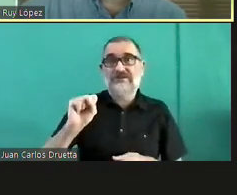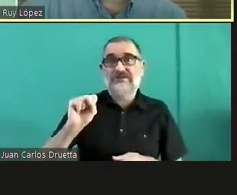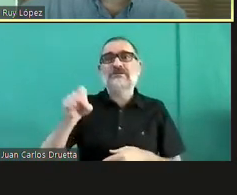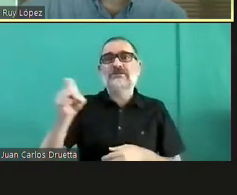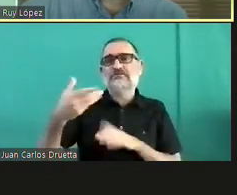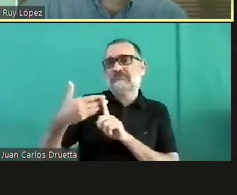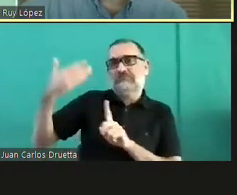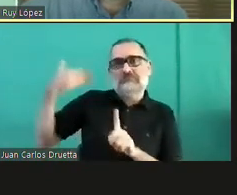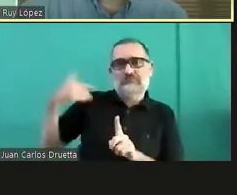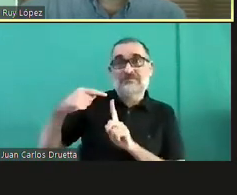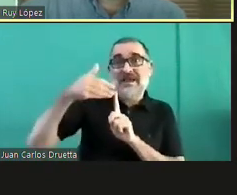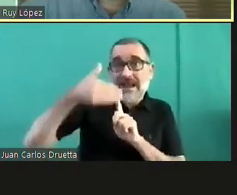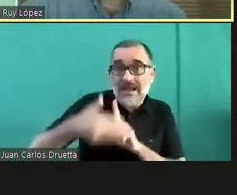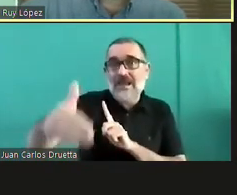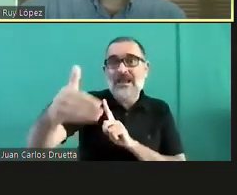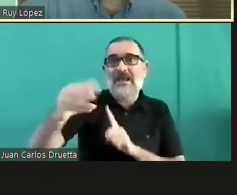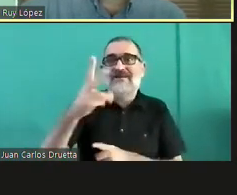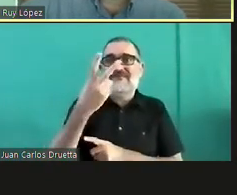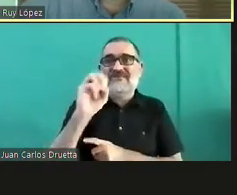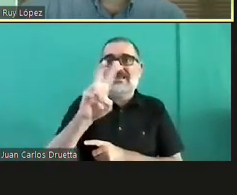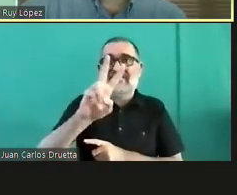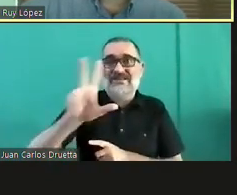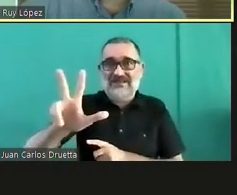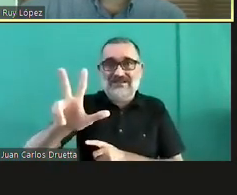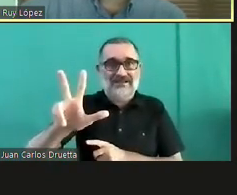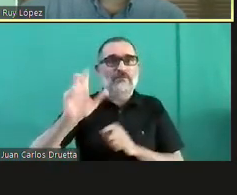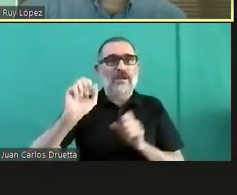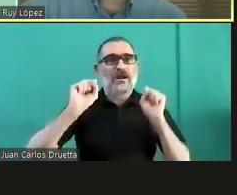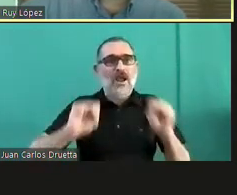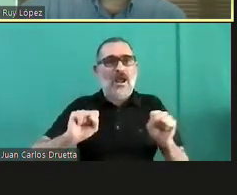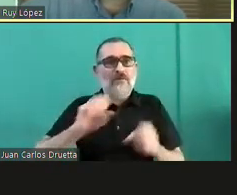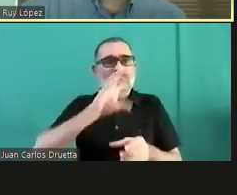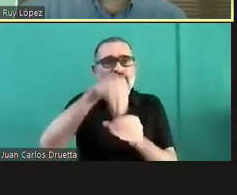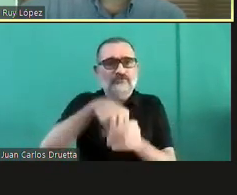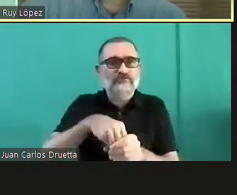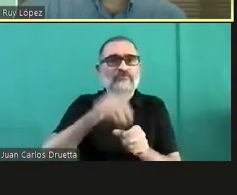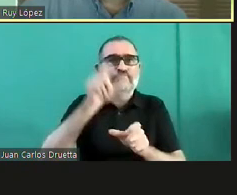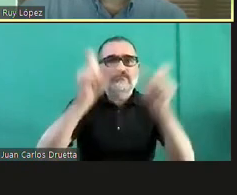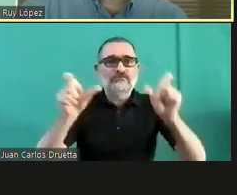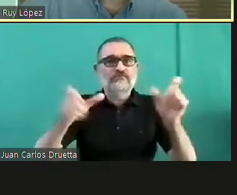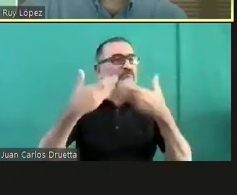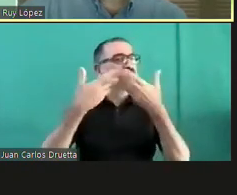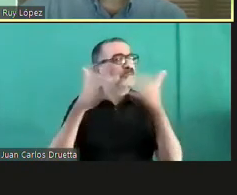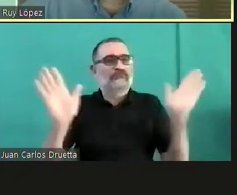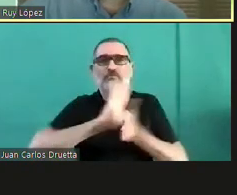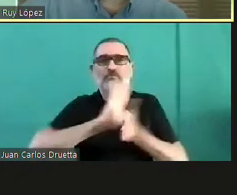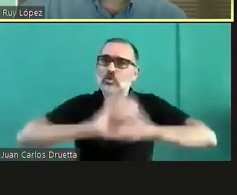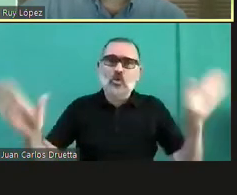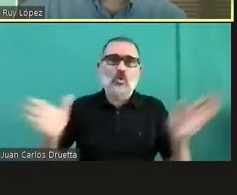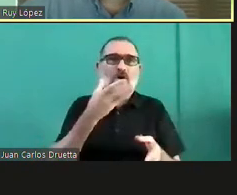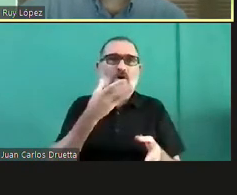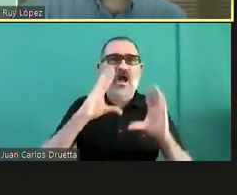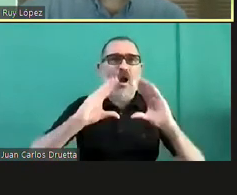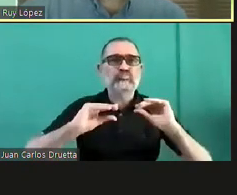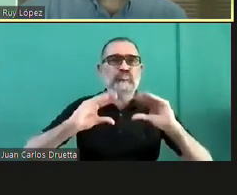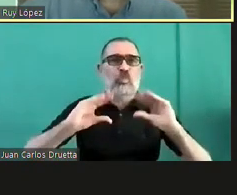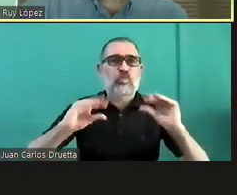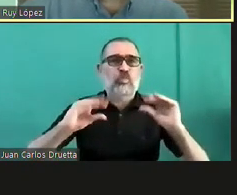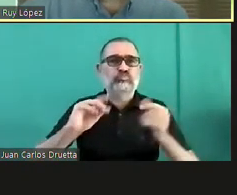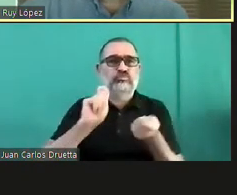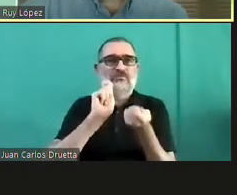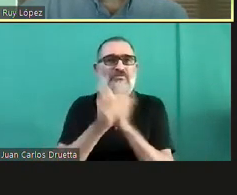para ahora sí eliminar los estilos grasos trans de la dieta de la de la dieta de los